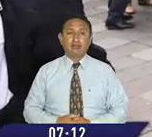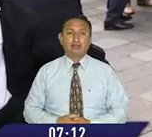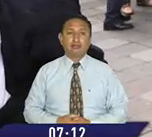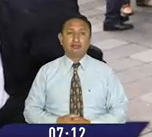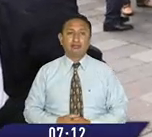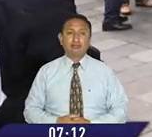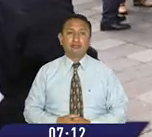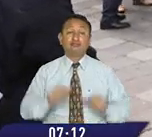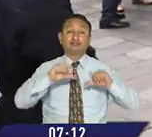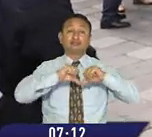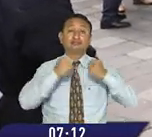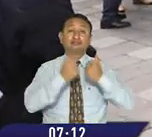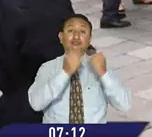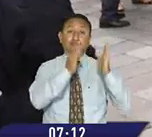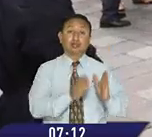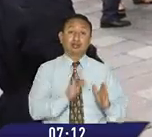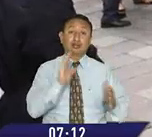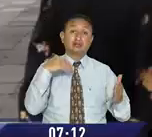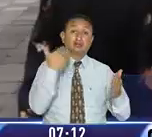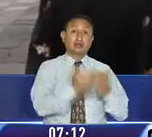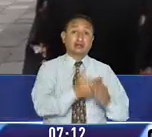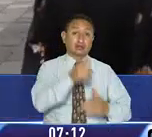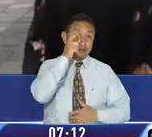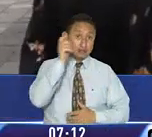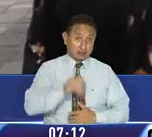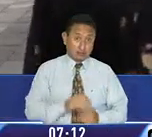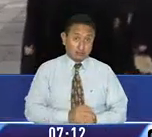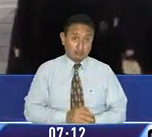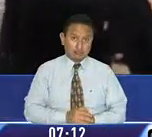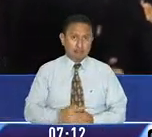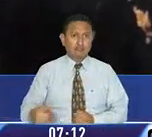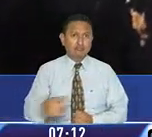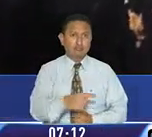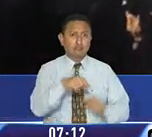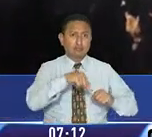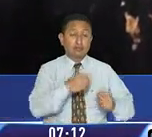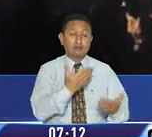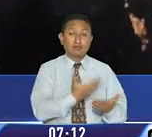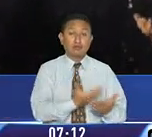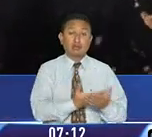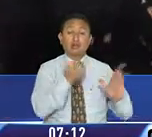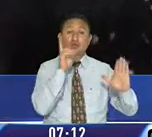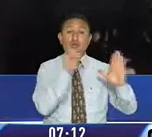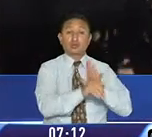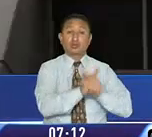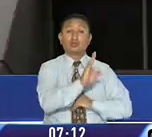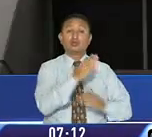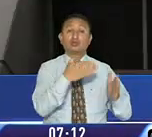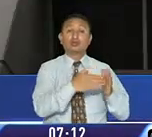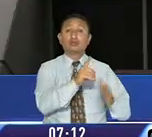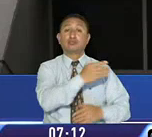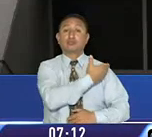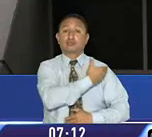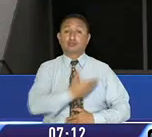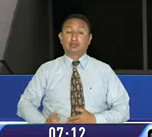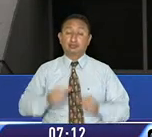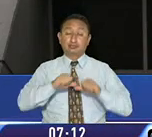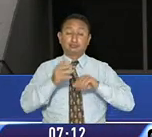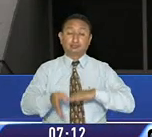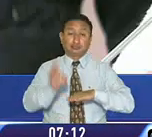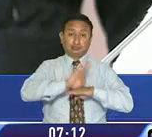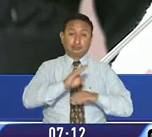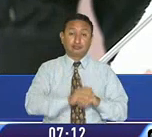Legisladores del correísmo acudieron hasta la Fiscalía General del Estado para presentar una denuncia en contra de la presidenta de la Asamblea